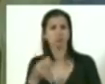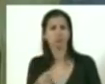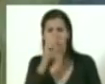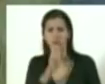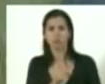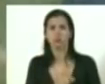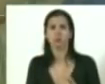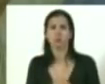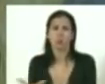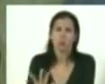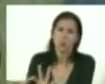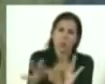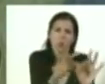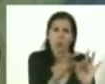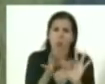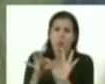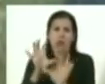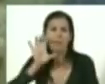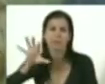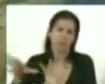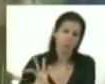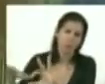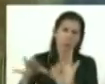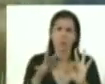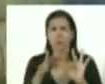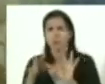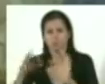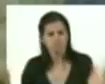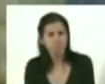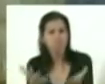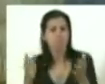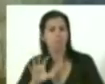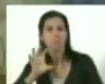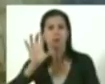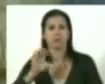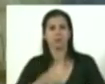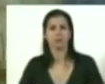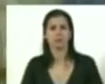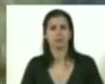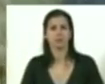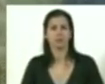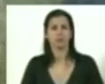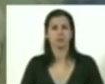la reunificación patriótica, del reimpulso patriótico,